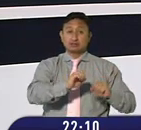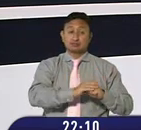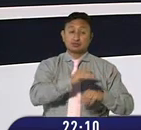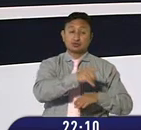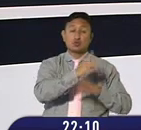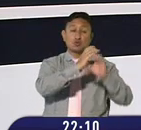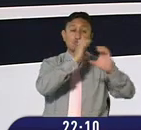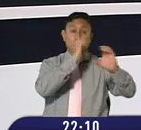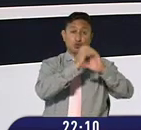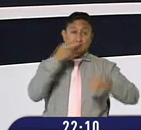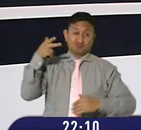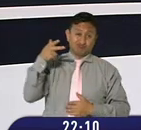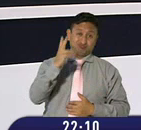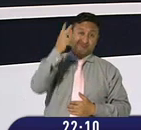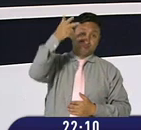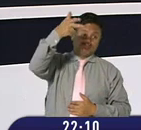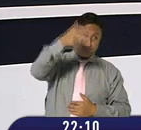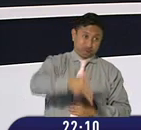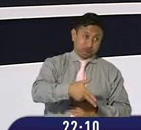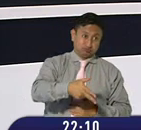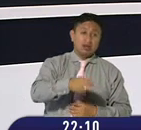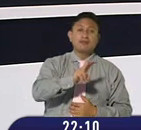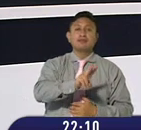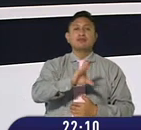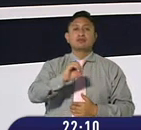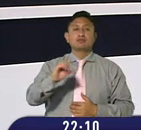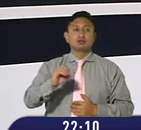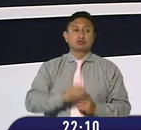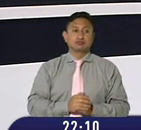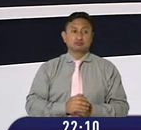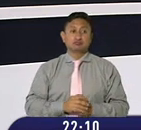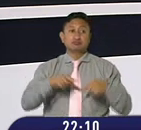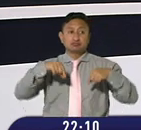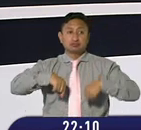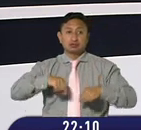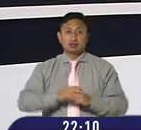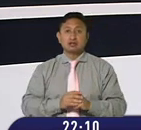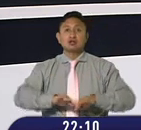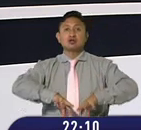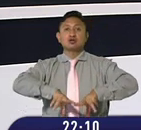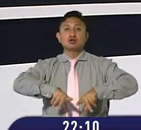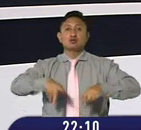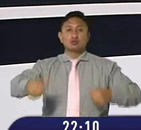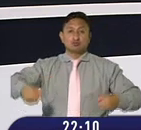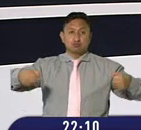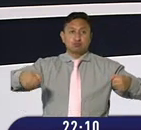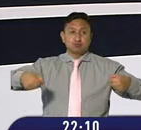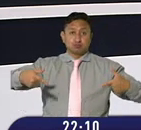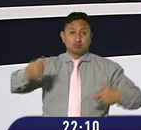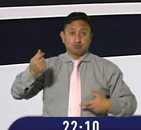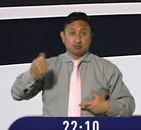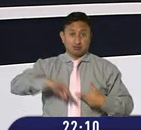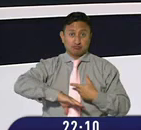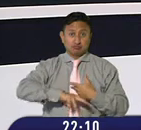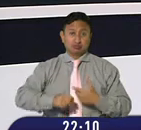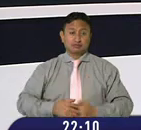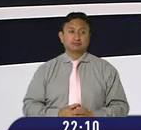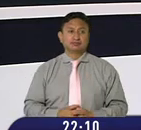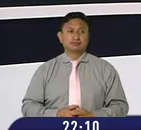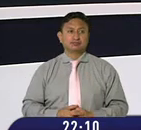a un barranco de 200 metros. Además, se confirmó el robo de maletas y el hurto de dinero a los